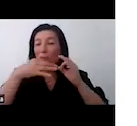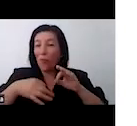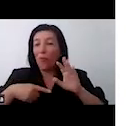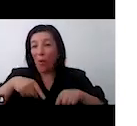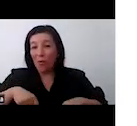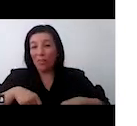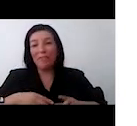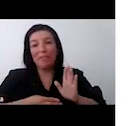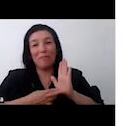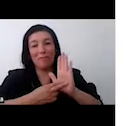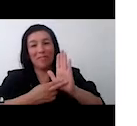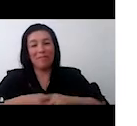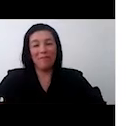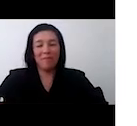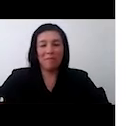a comentar un poco ahora.